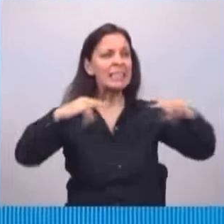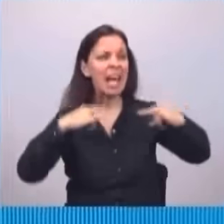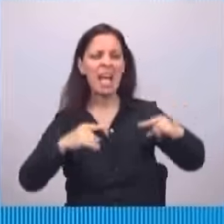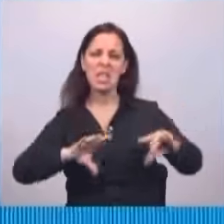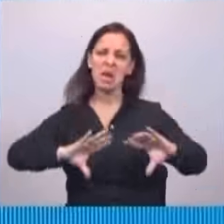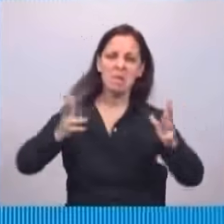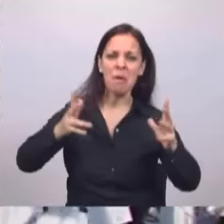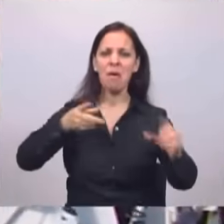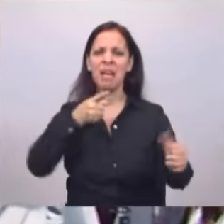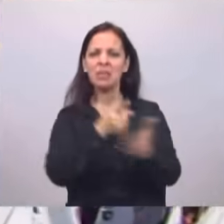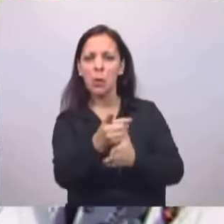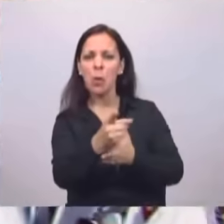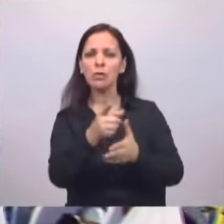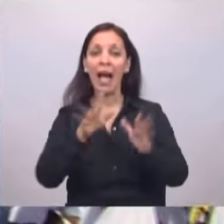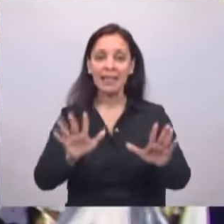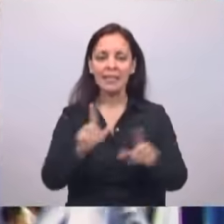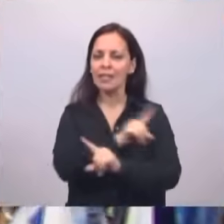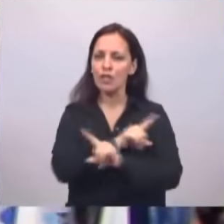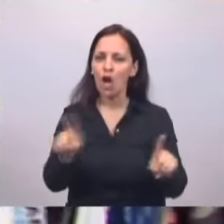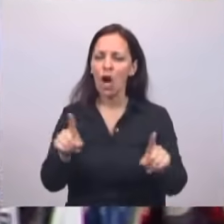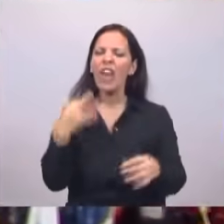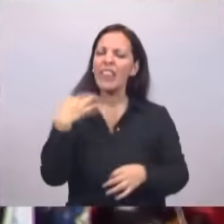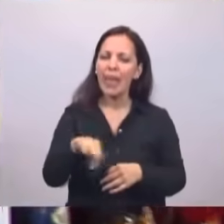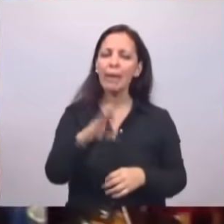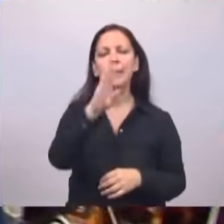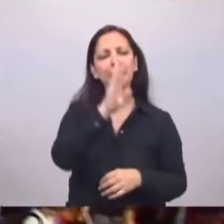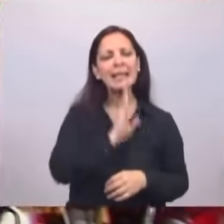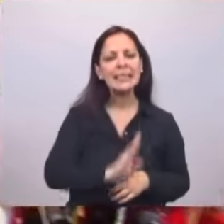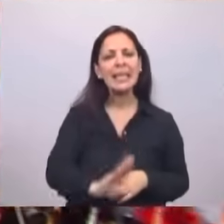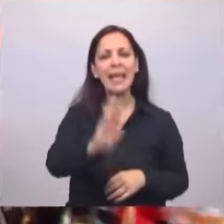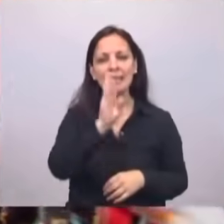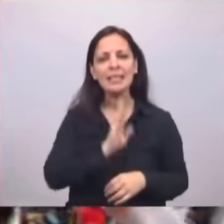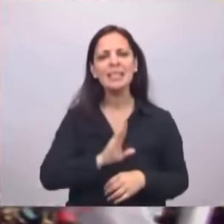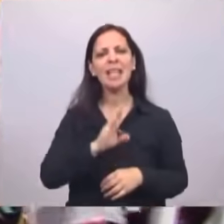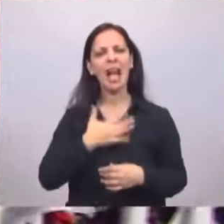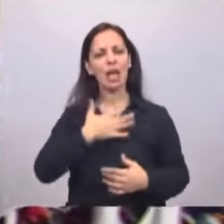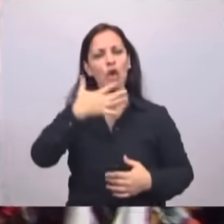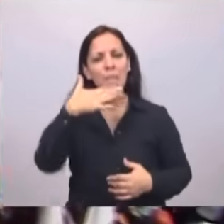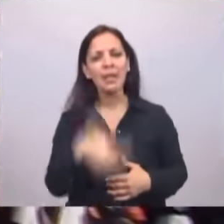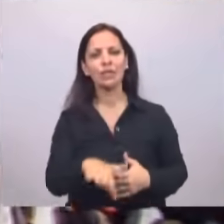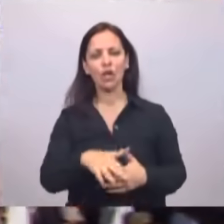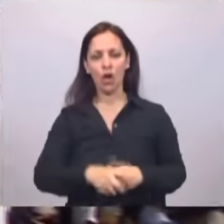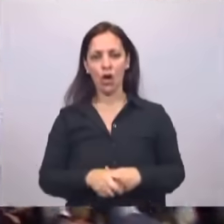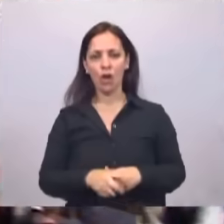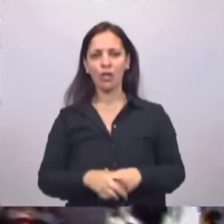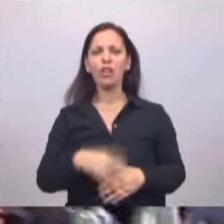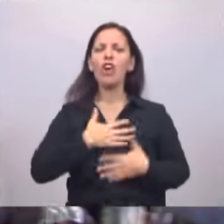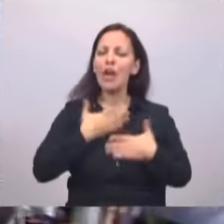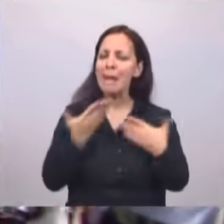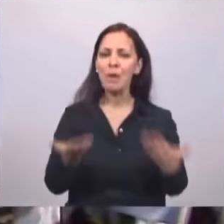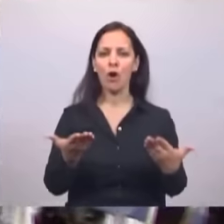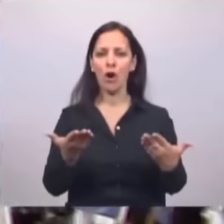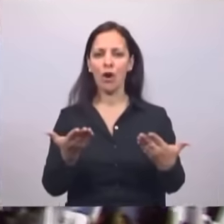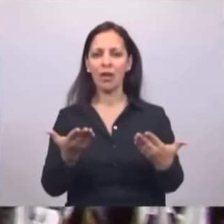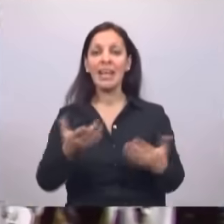hace con insultos, se hace con paciencia, se hace con comprensión, se hace con amor.